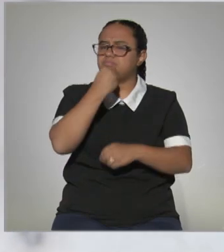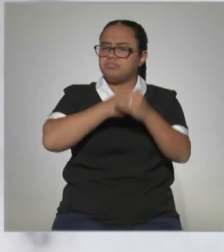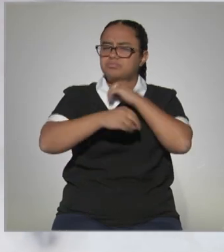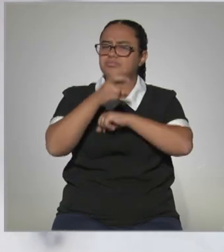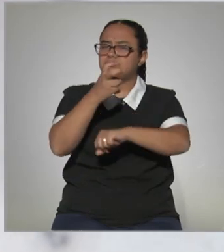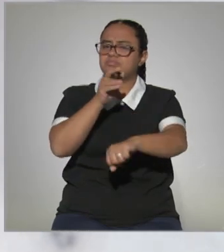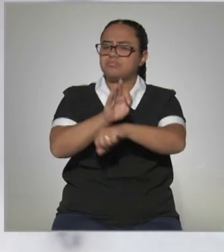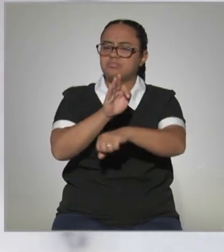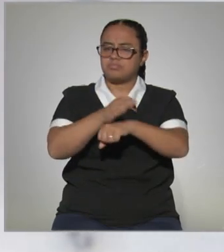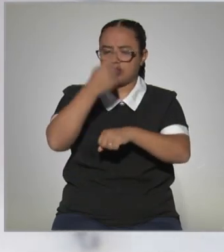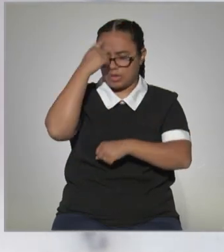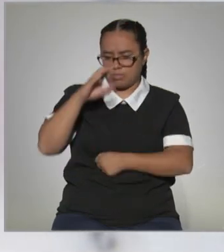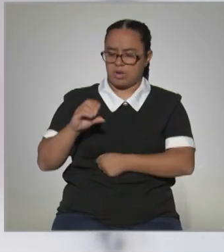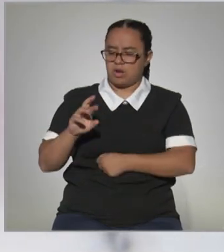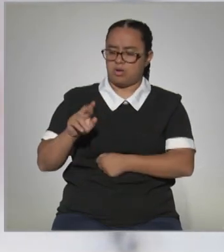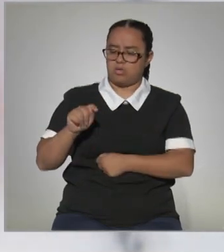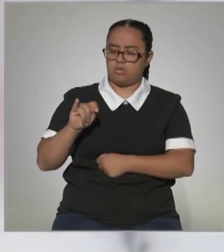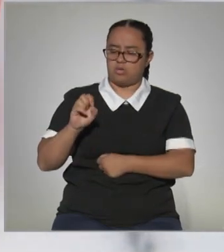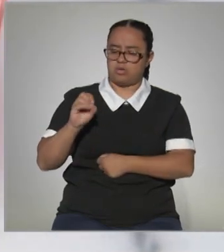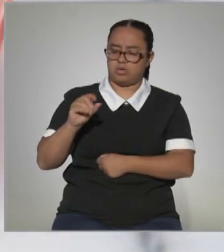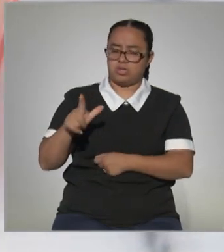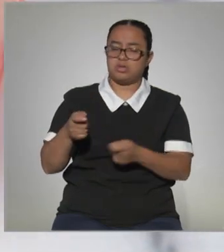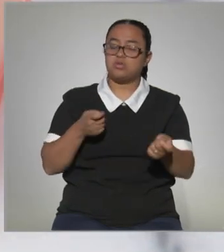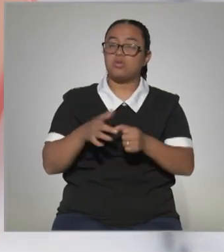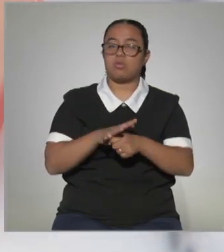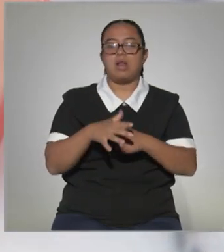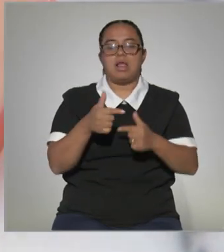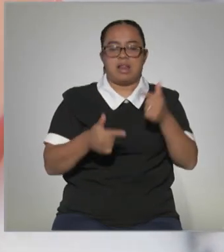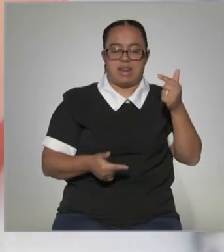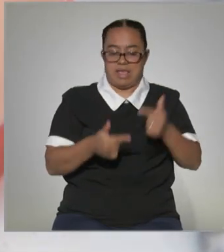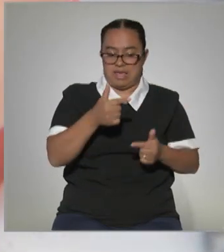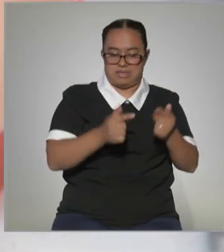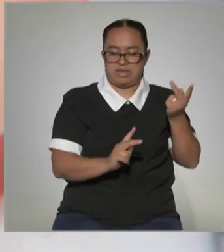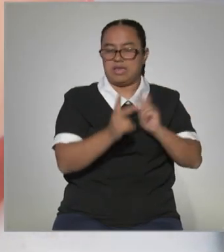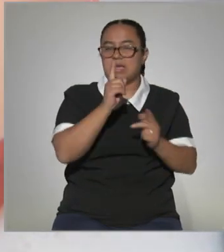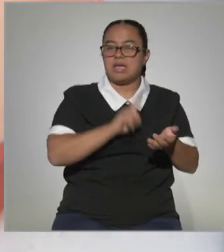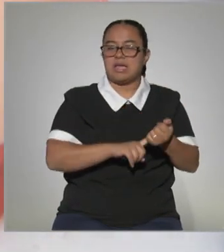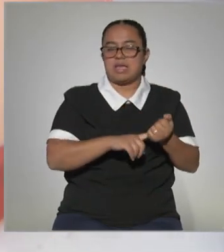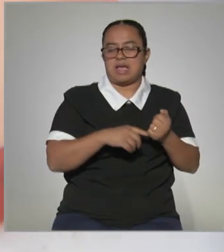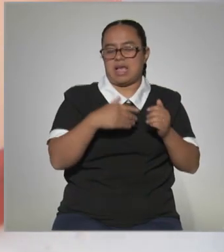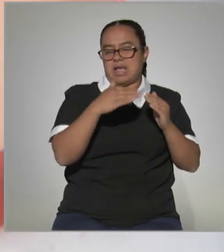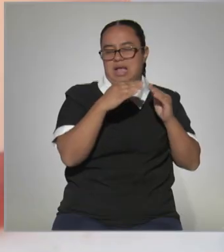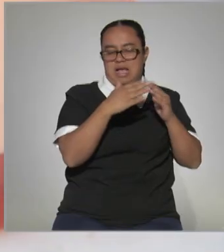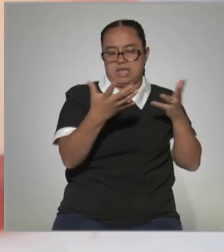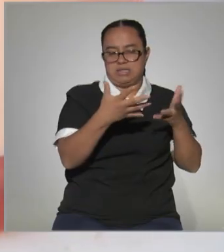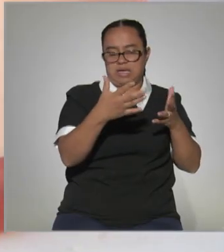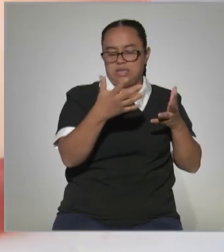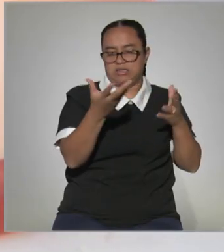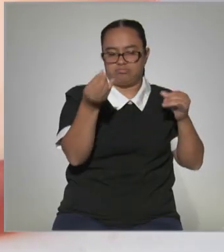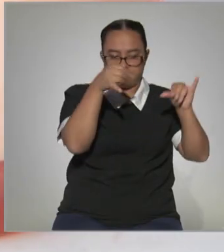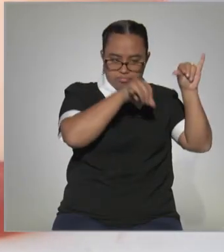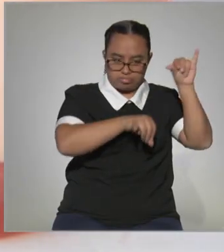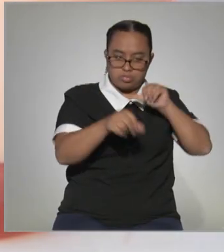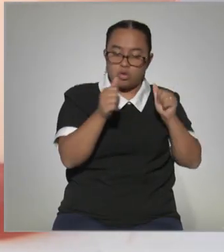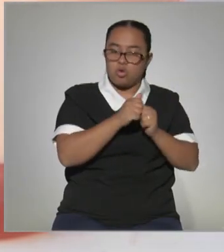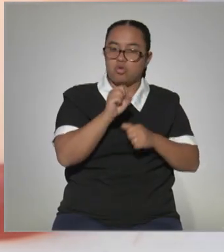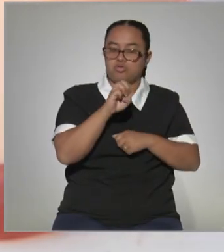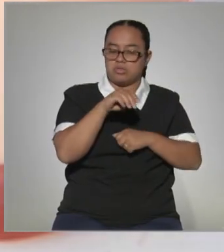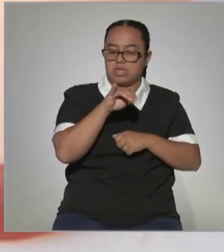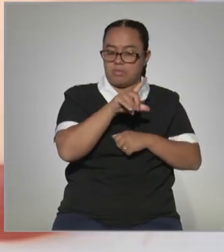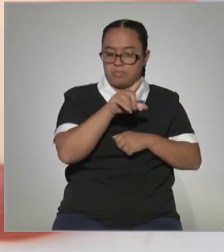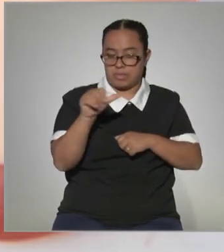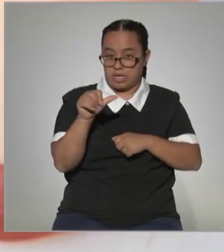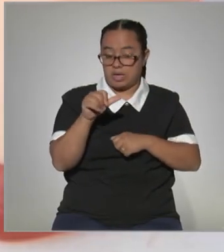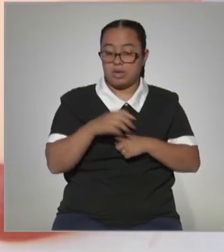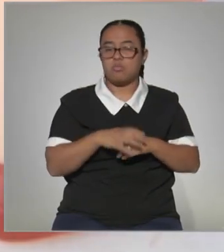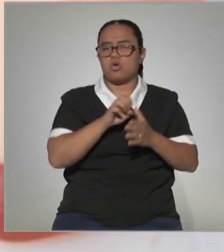como reguladores de cortisol? Leches vegetales preparadas en casa a base de semillas oleaginosas. Podemos